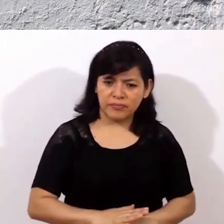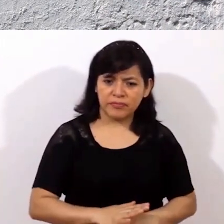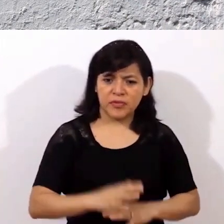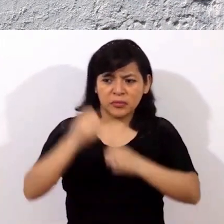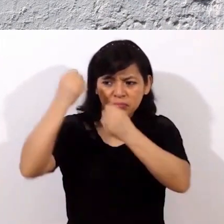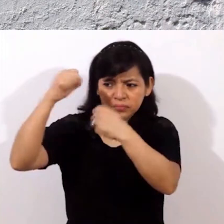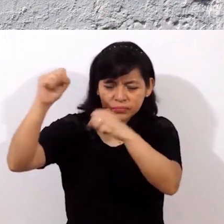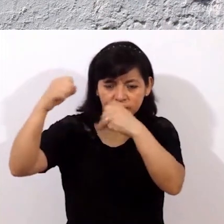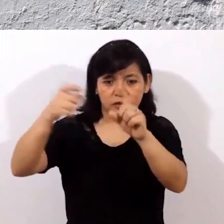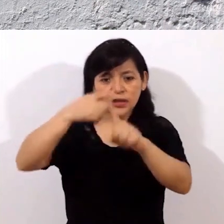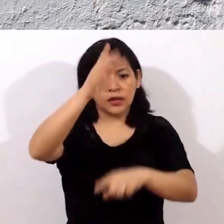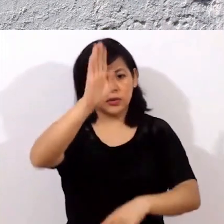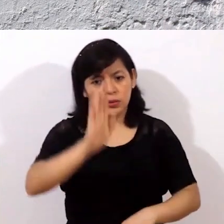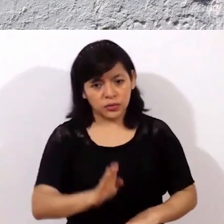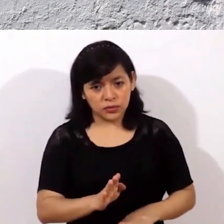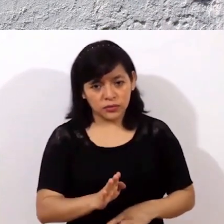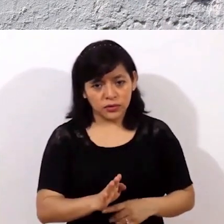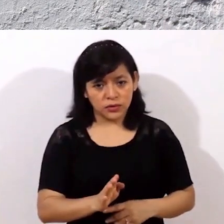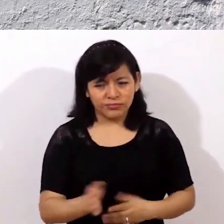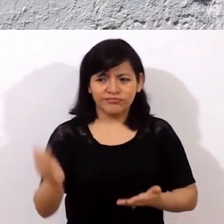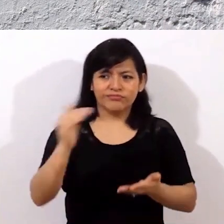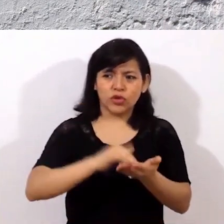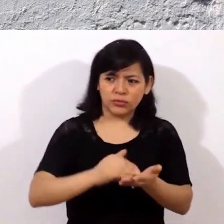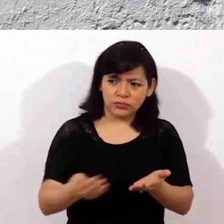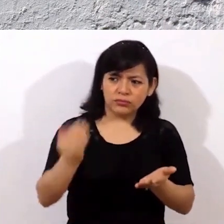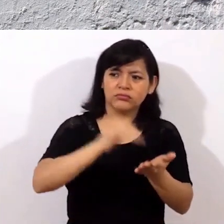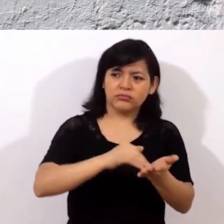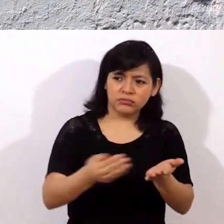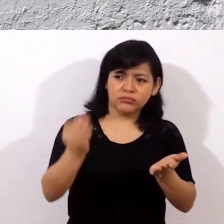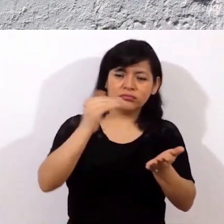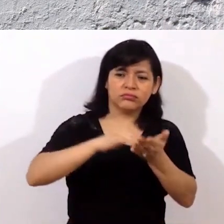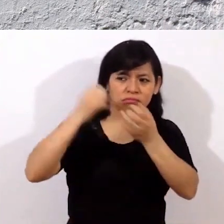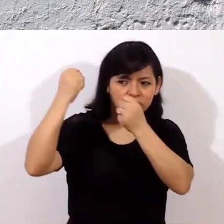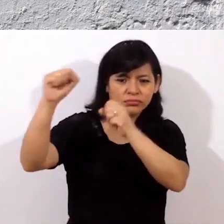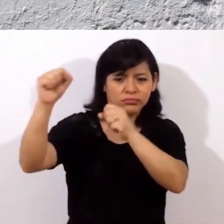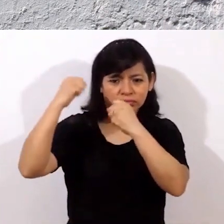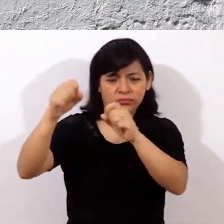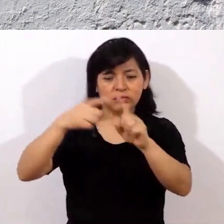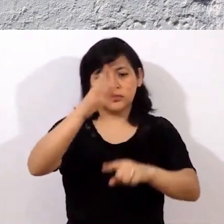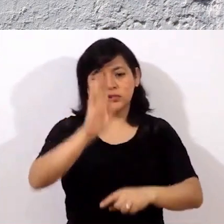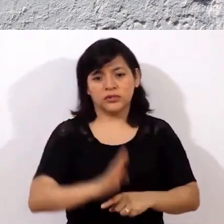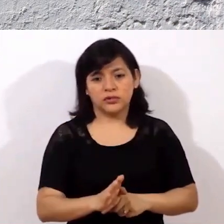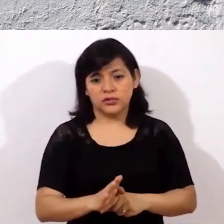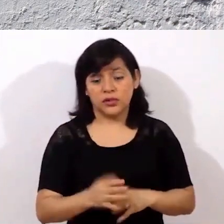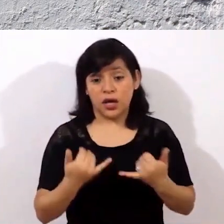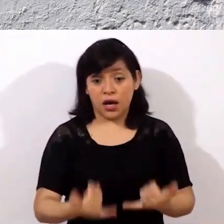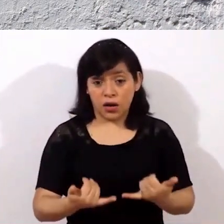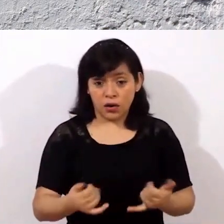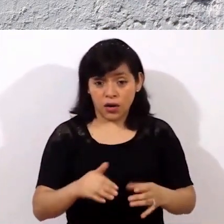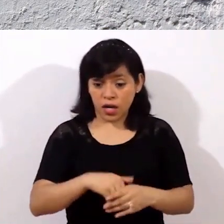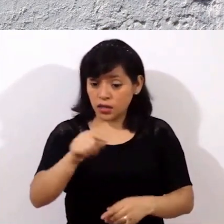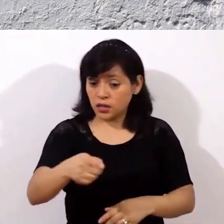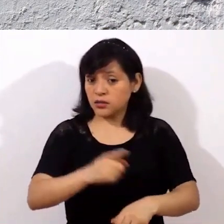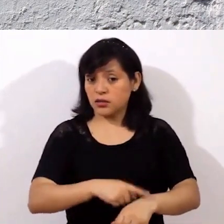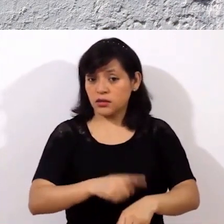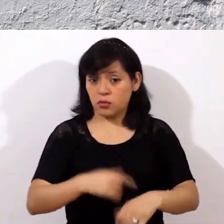desobediente al Señor, y esto repetidamente. Algo que podemos considerar para nuestro tiempo, y que